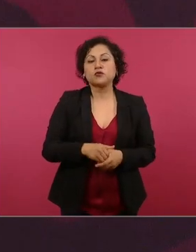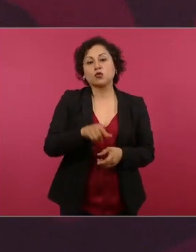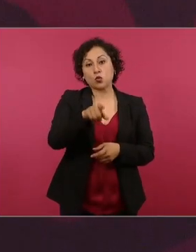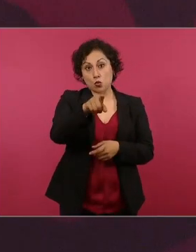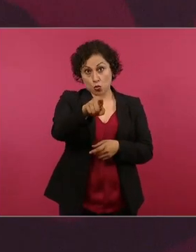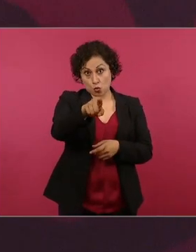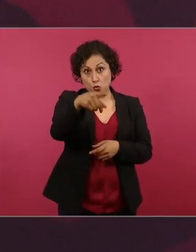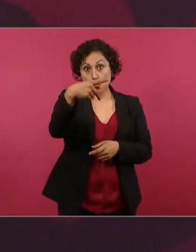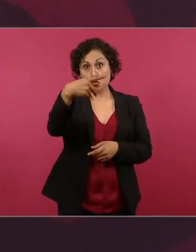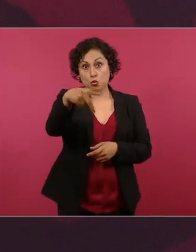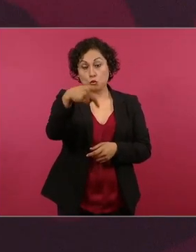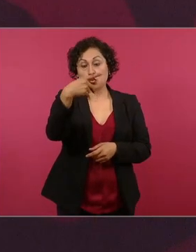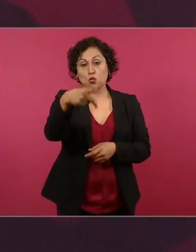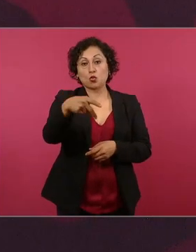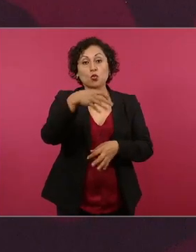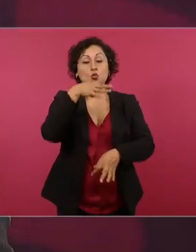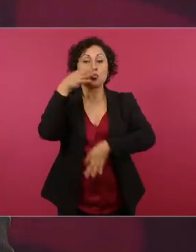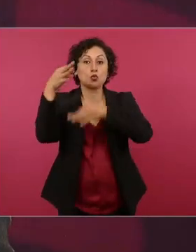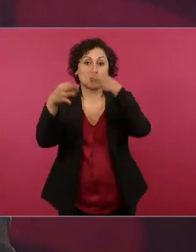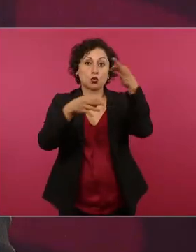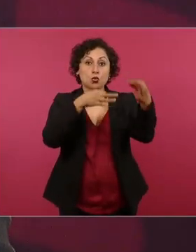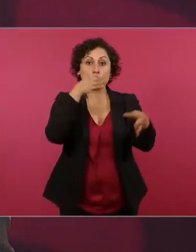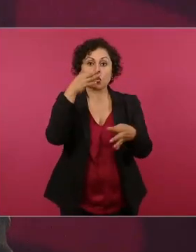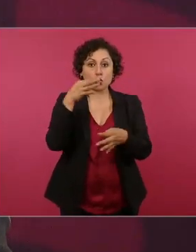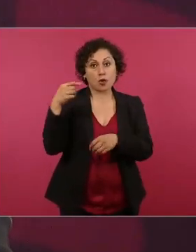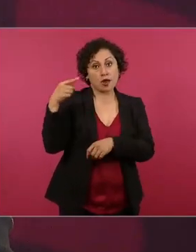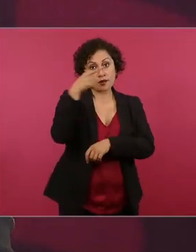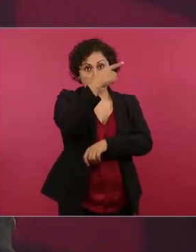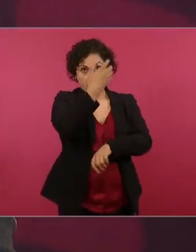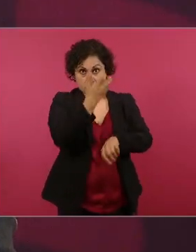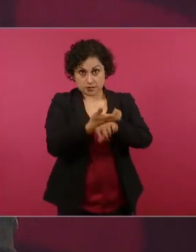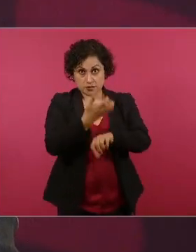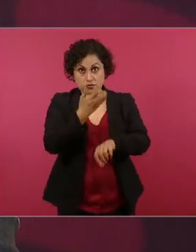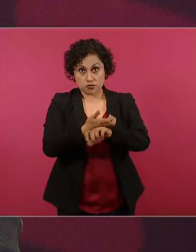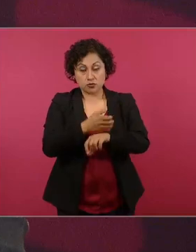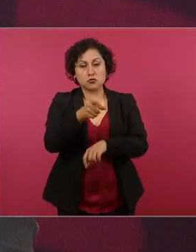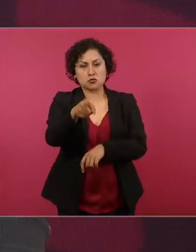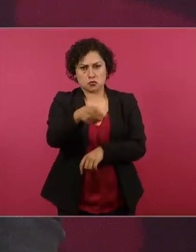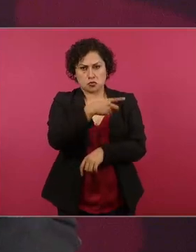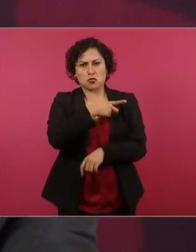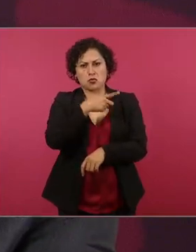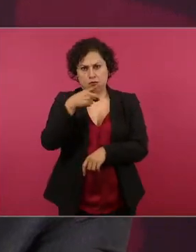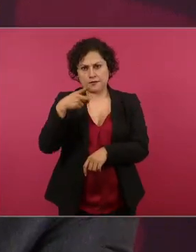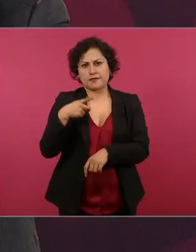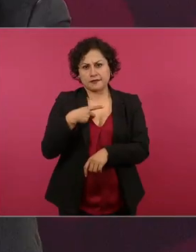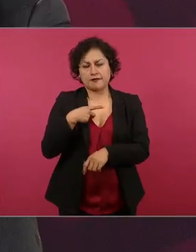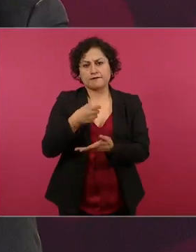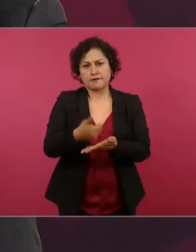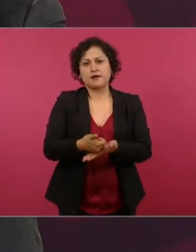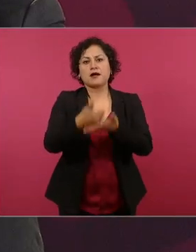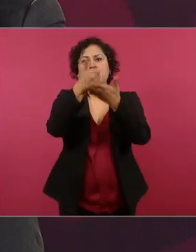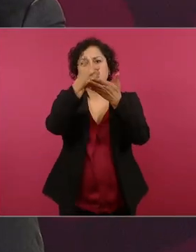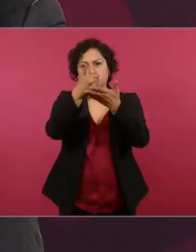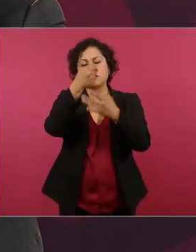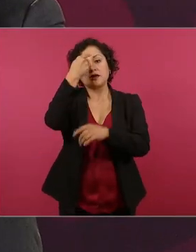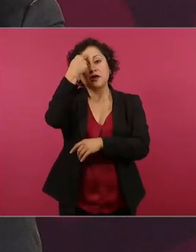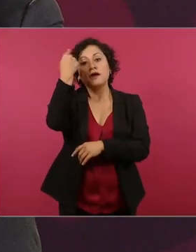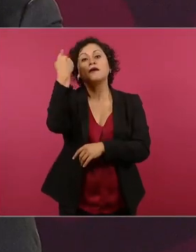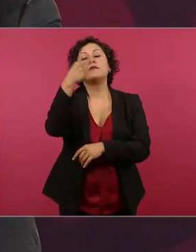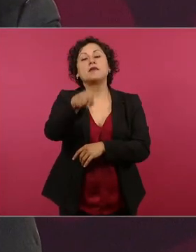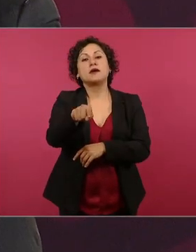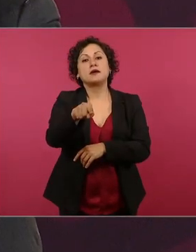medio de Estados Unidos deberían de ayudarnos a convencer